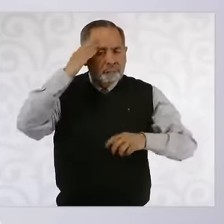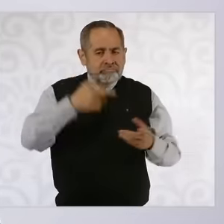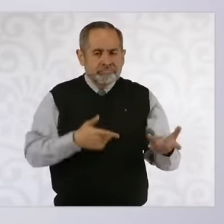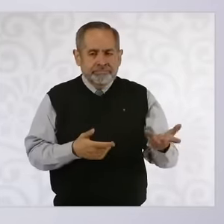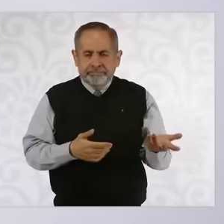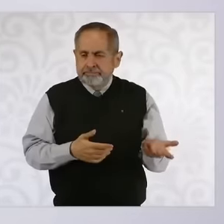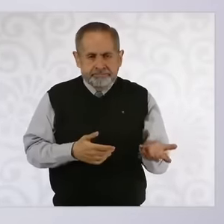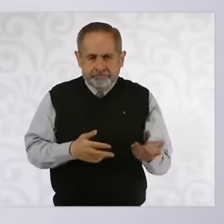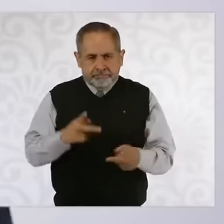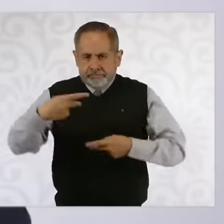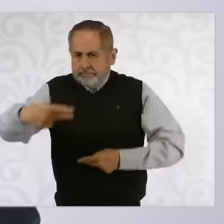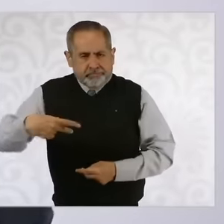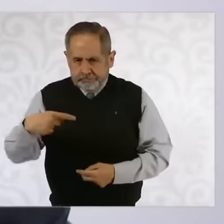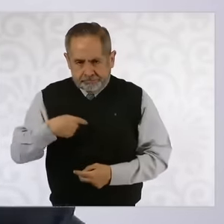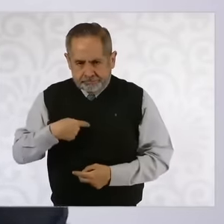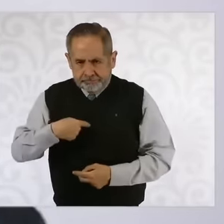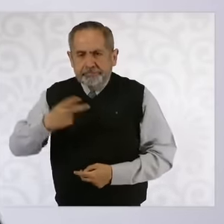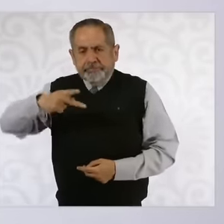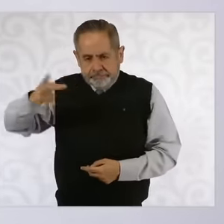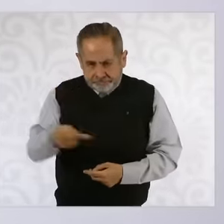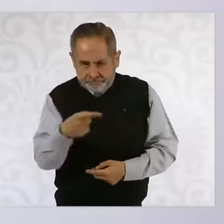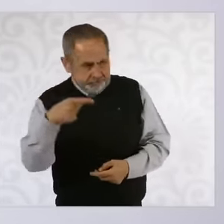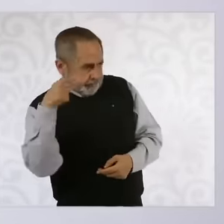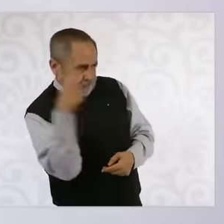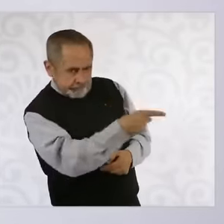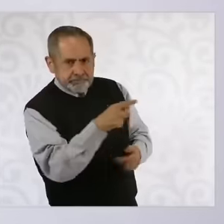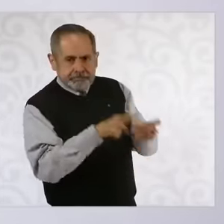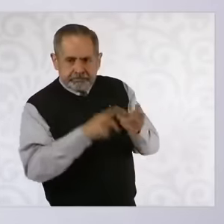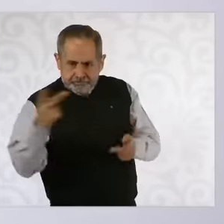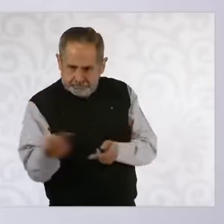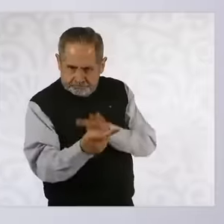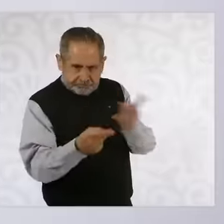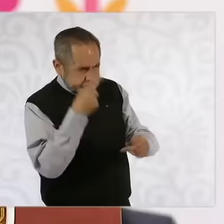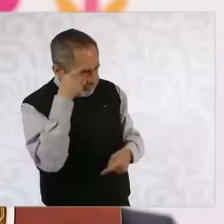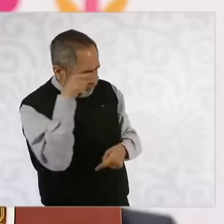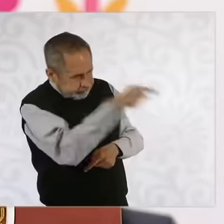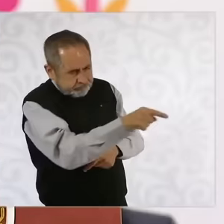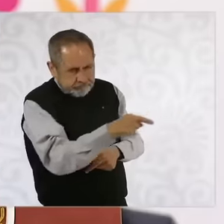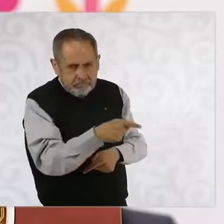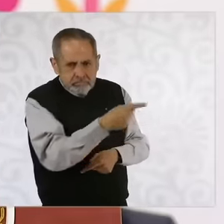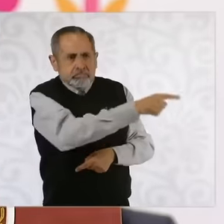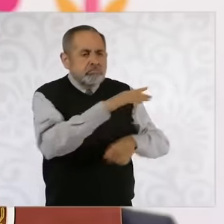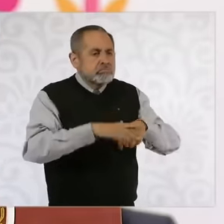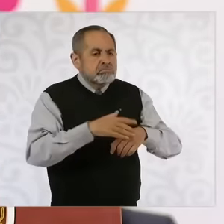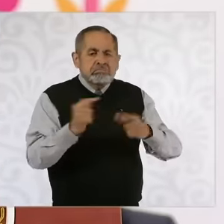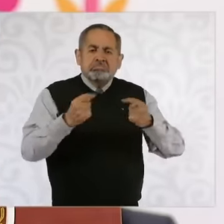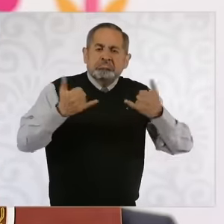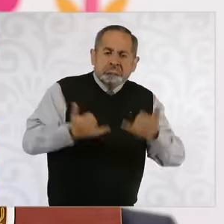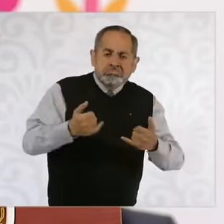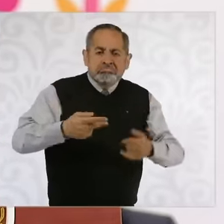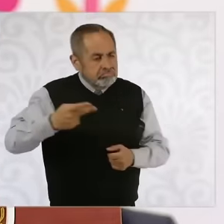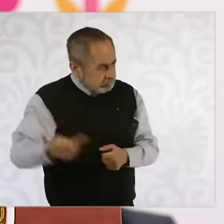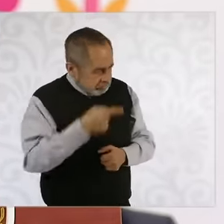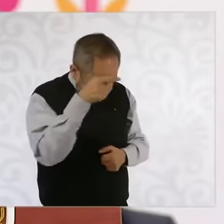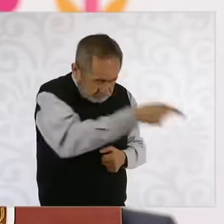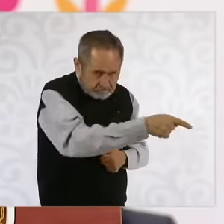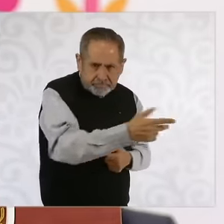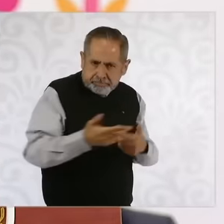Entonces habría que preguntarle, habrá que dirigir este cuestionamiento a los 8 ministros de la